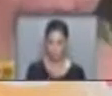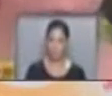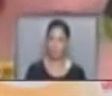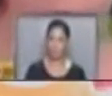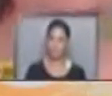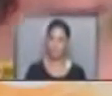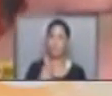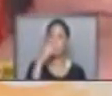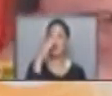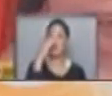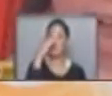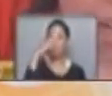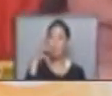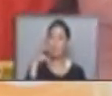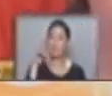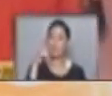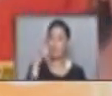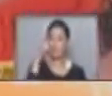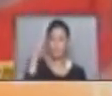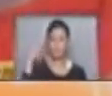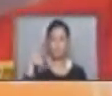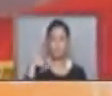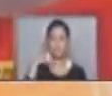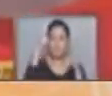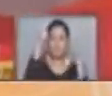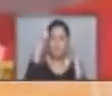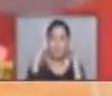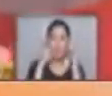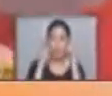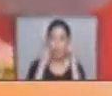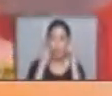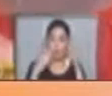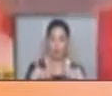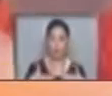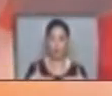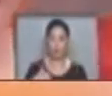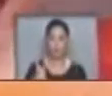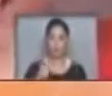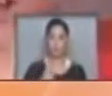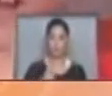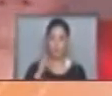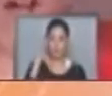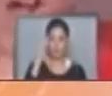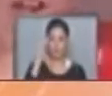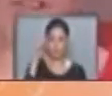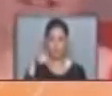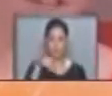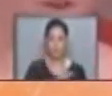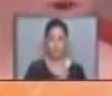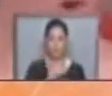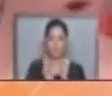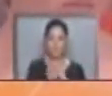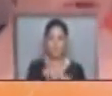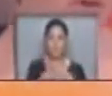Parlamento y el primer ministro y demás miembros participantes del Poder Ejecutivo